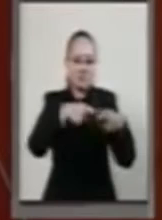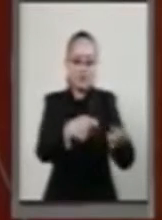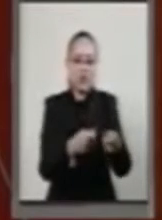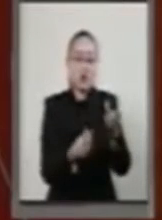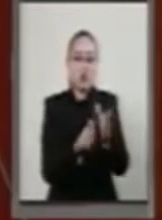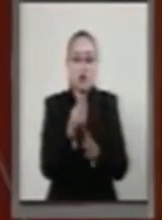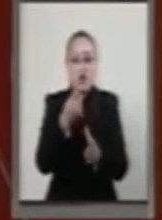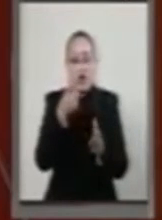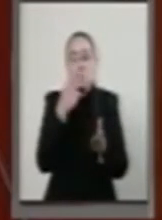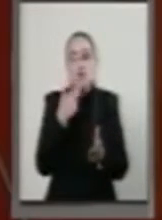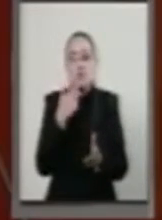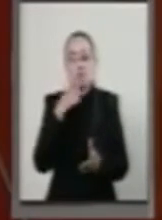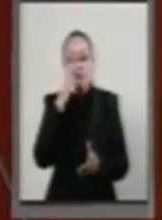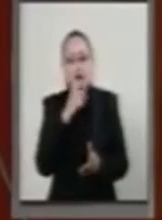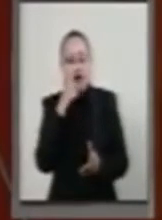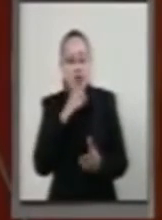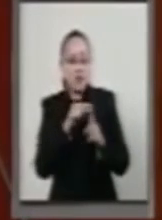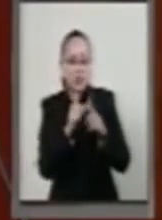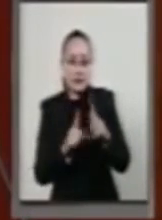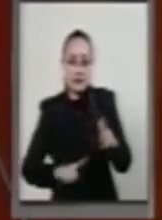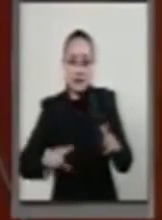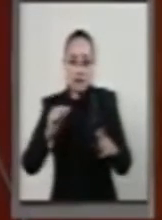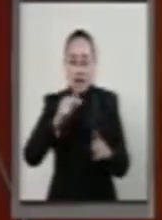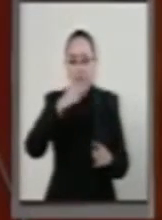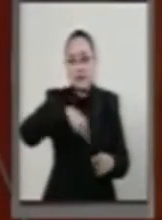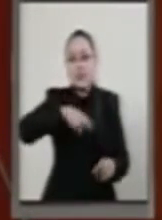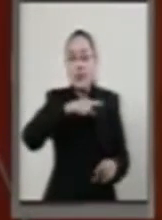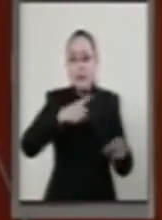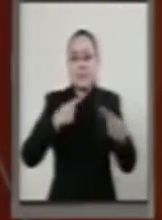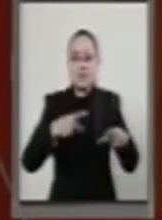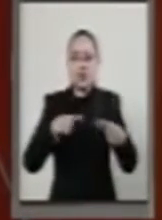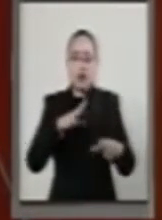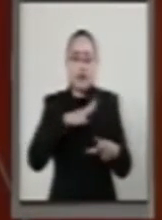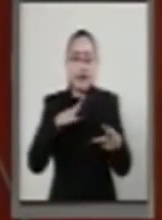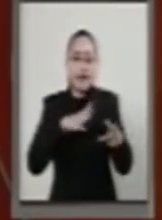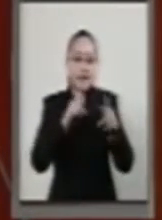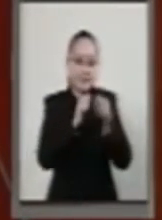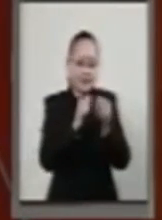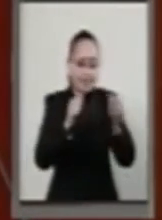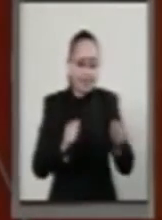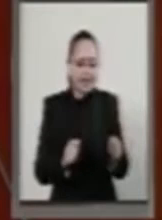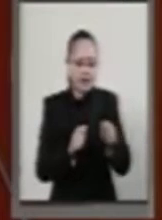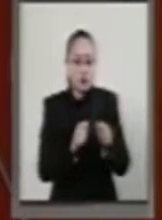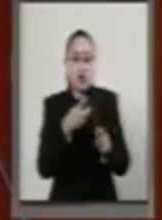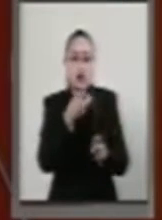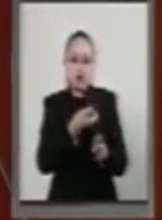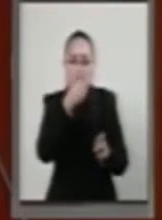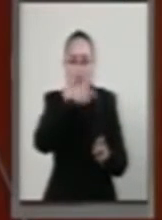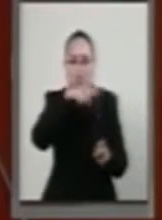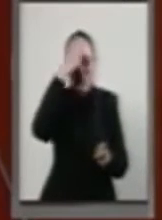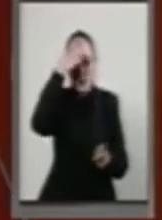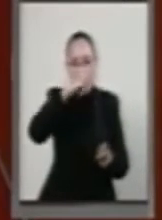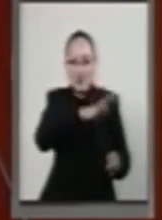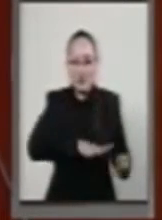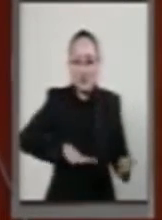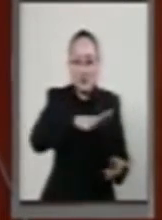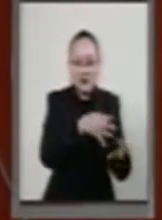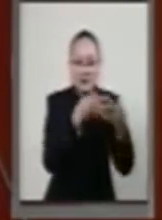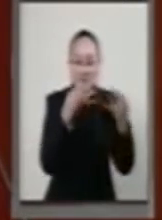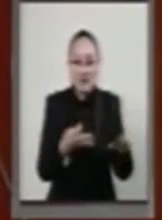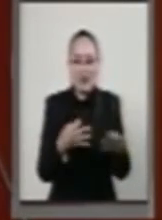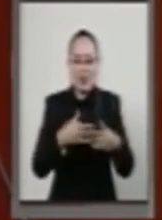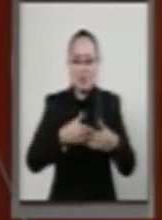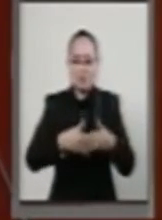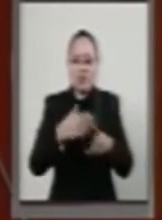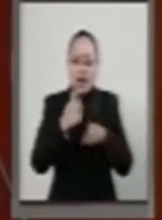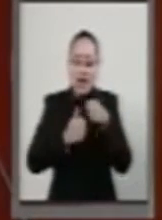de aguas nacionales a los usuarios que cuenten con títulos cuya vigencia hubiera expirado a